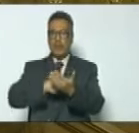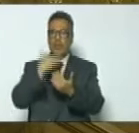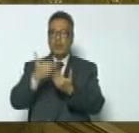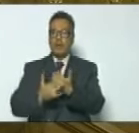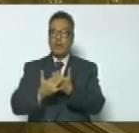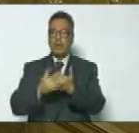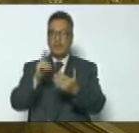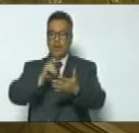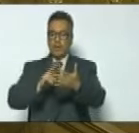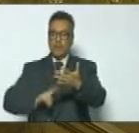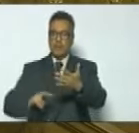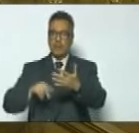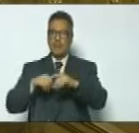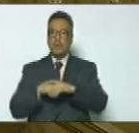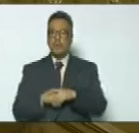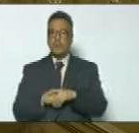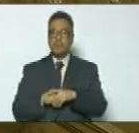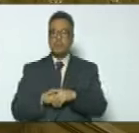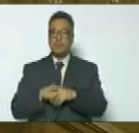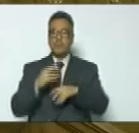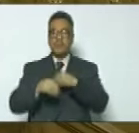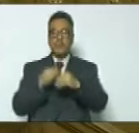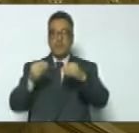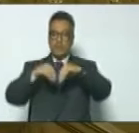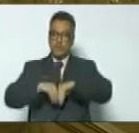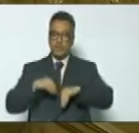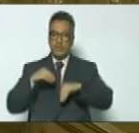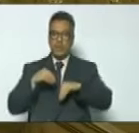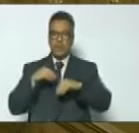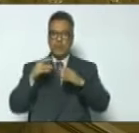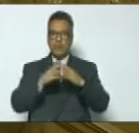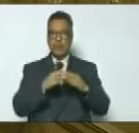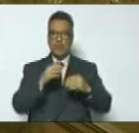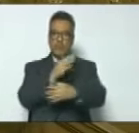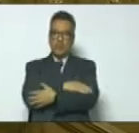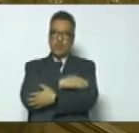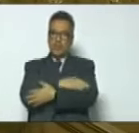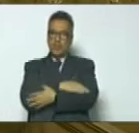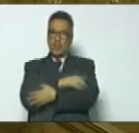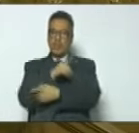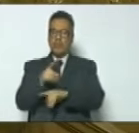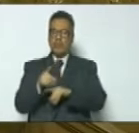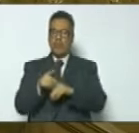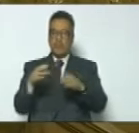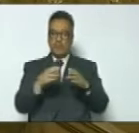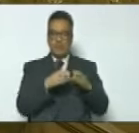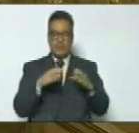proyecto leído de acuerdo en celebración y felicitación